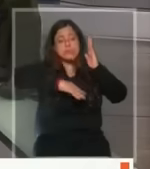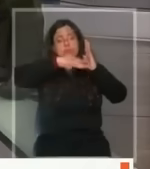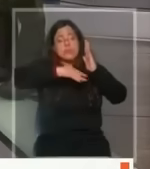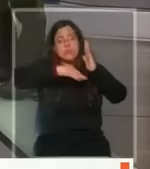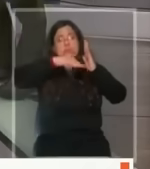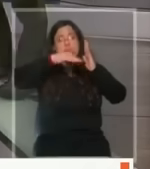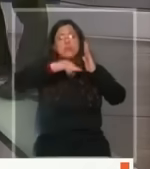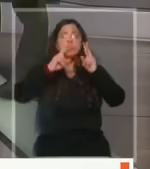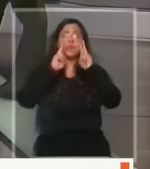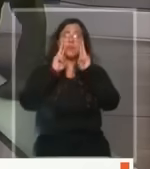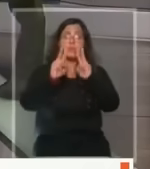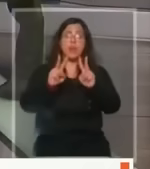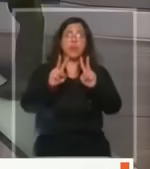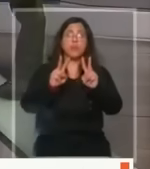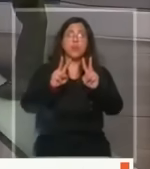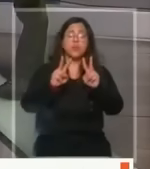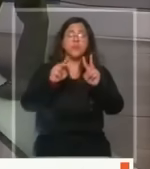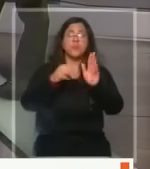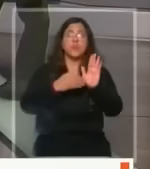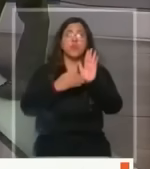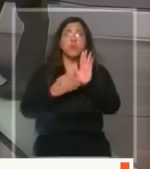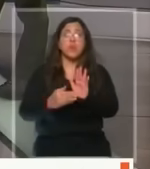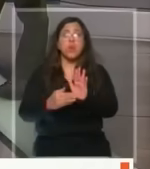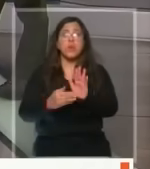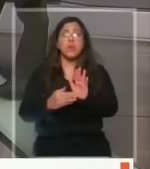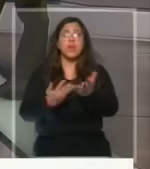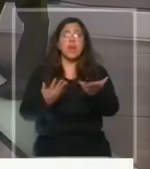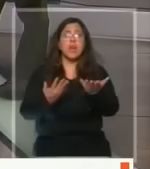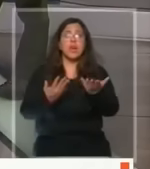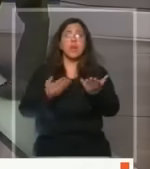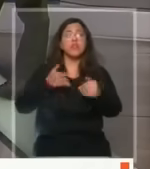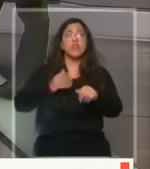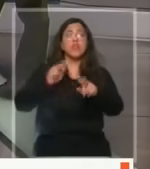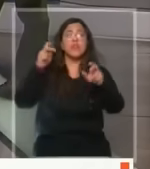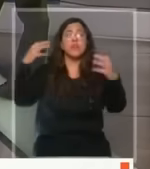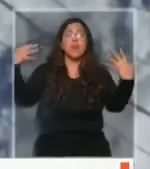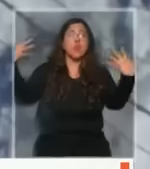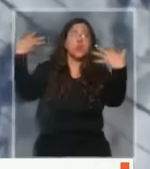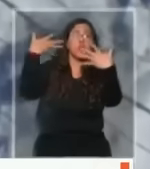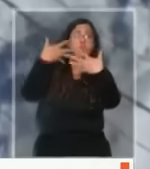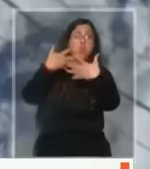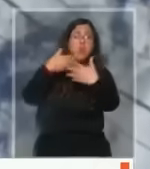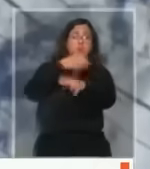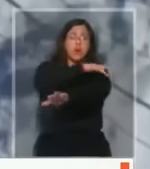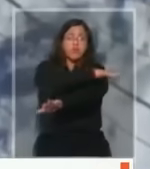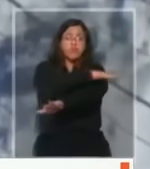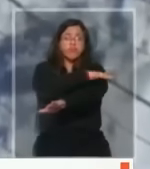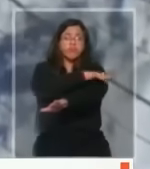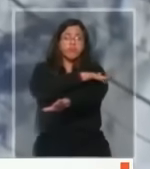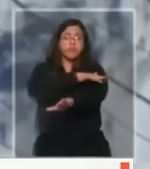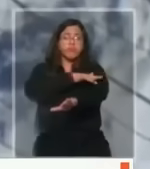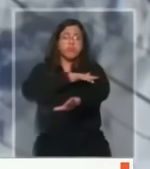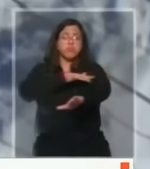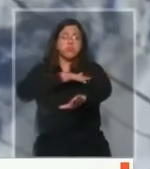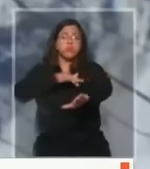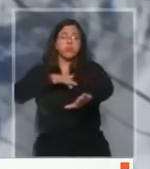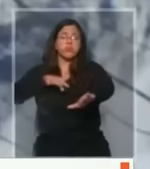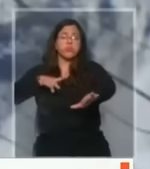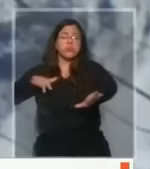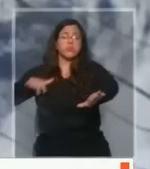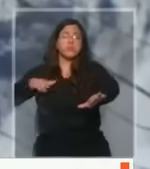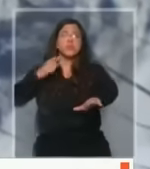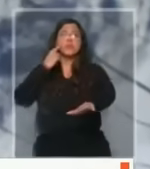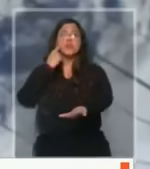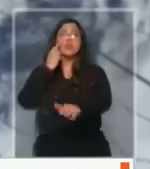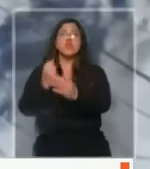Ahí tenemos la imagen satelital de hoy, la que nos muestra todavía restos de nubosidad del sistema frontal que ya pasó, que está completamente desarmado. Este es el